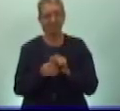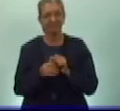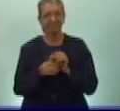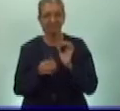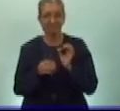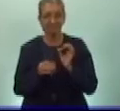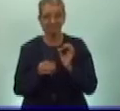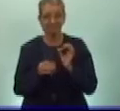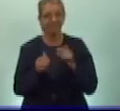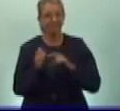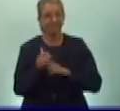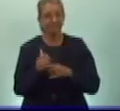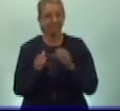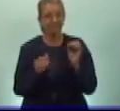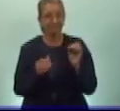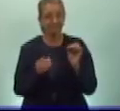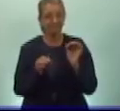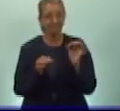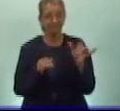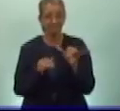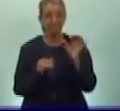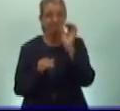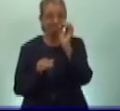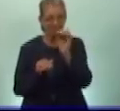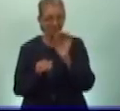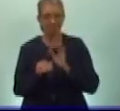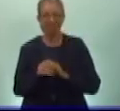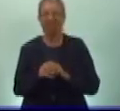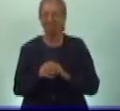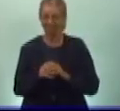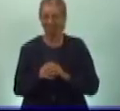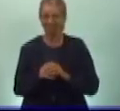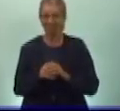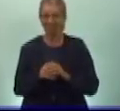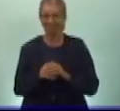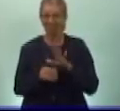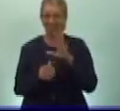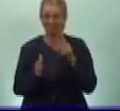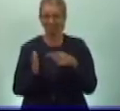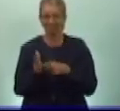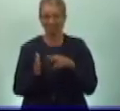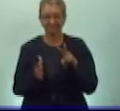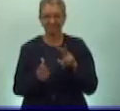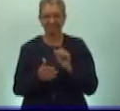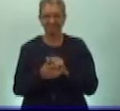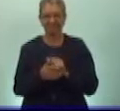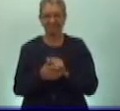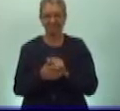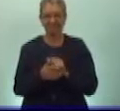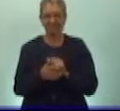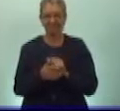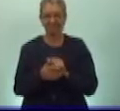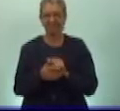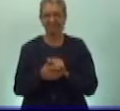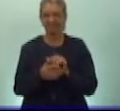Recuerden que todo número multiplicado por 0. Muy bien. 5 por 2.